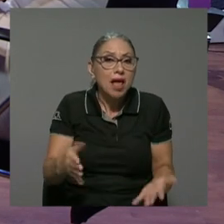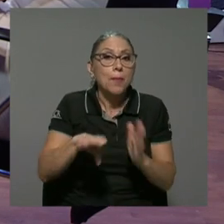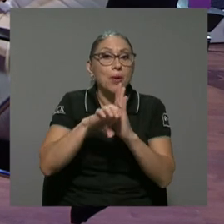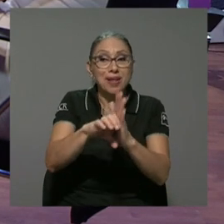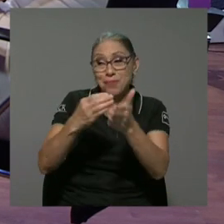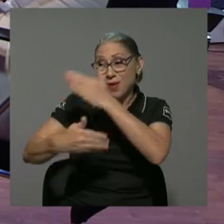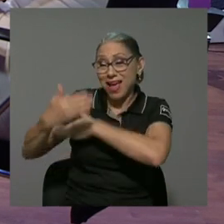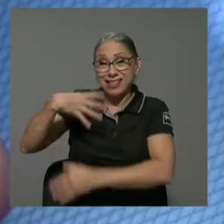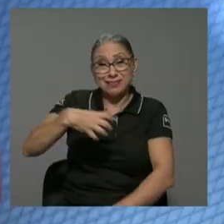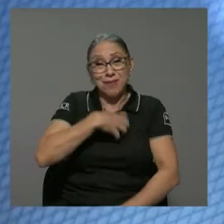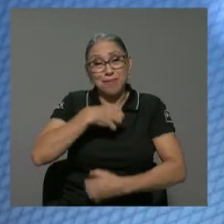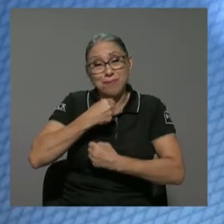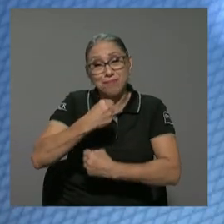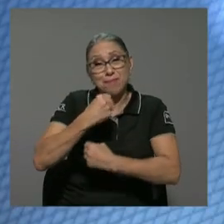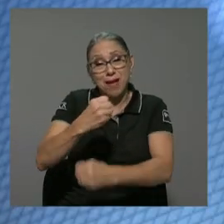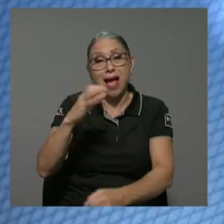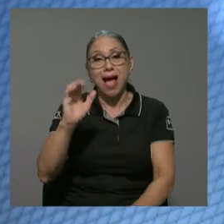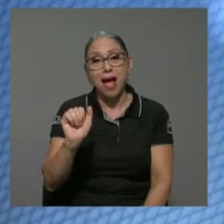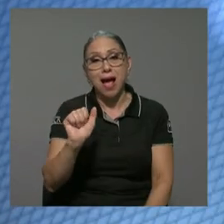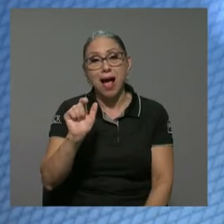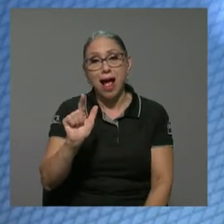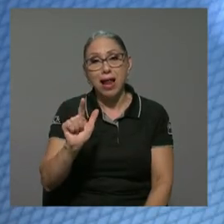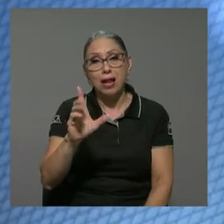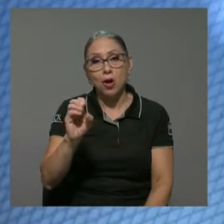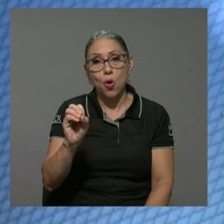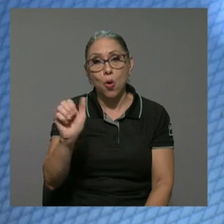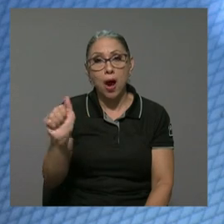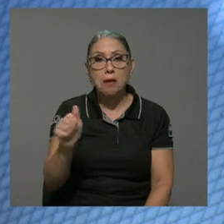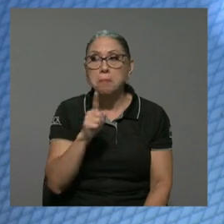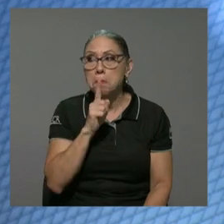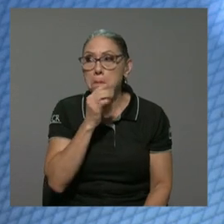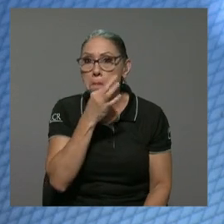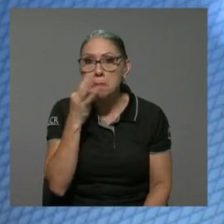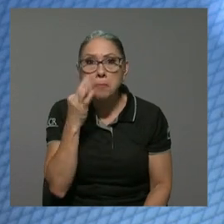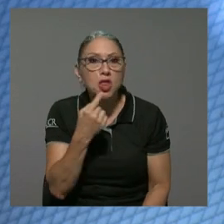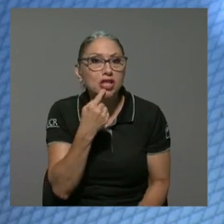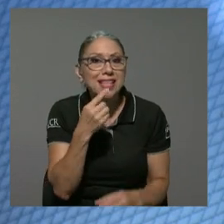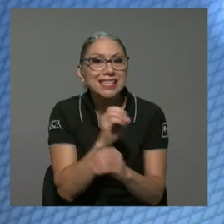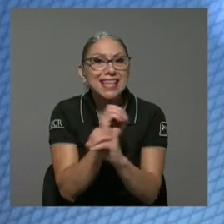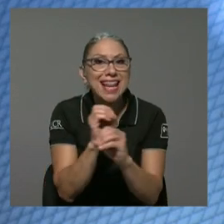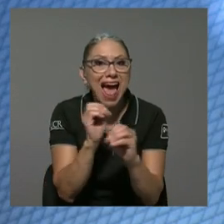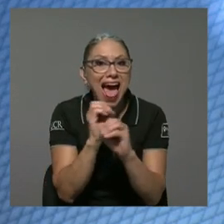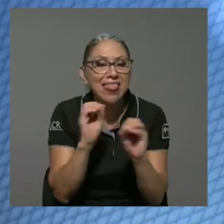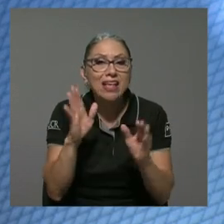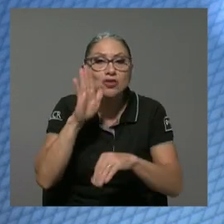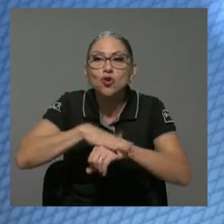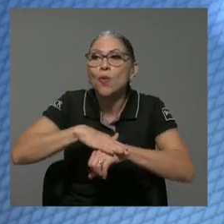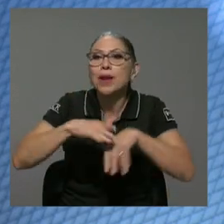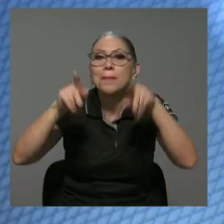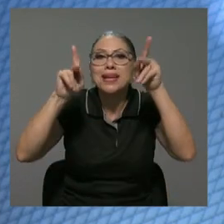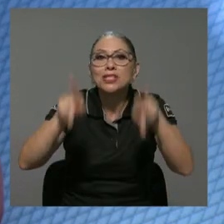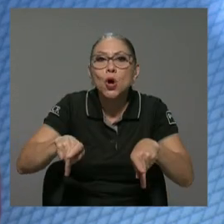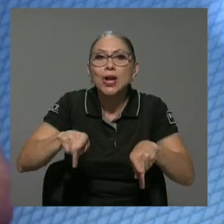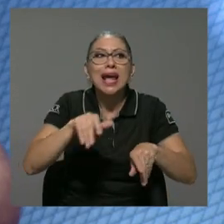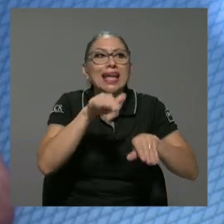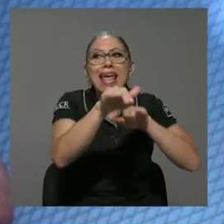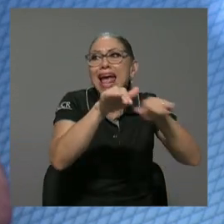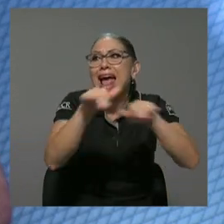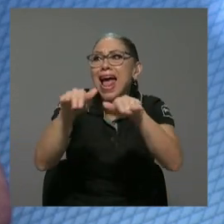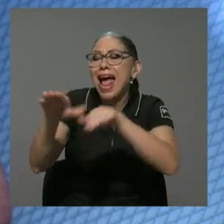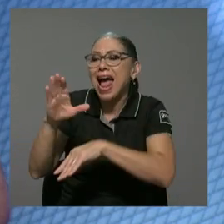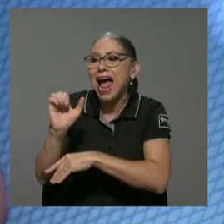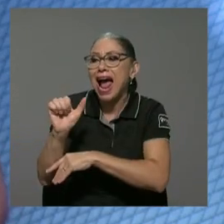Alcoa, no se habla de que quien trajo a colación el tema y alertó, ¿verdad?, que Alcoa es la génesis del